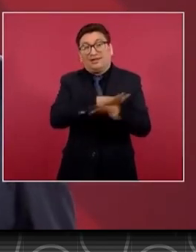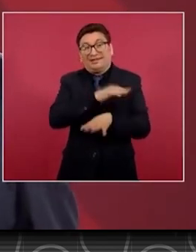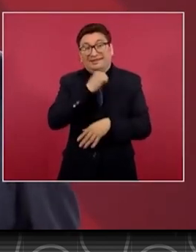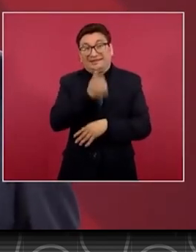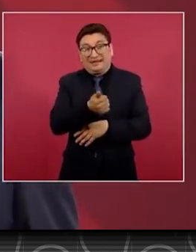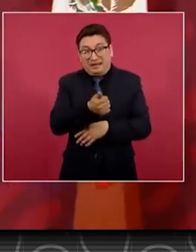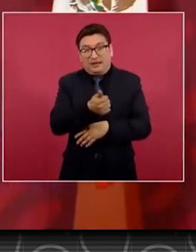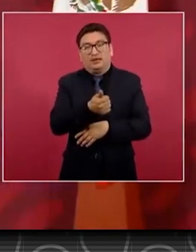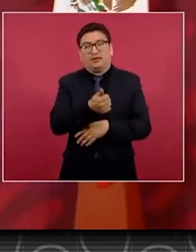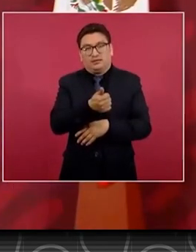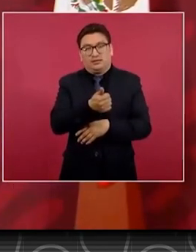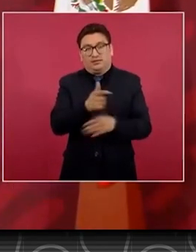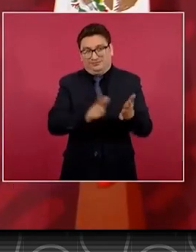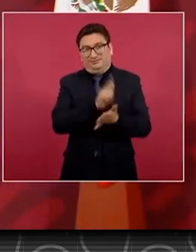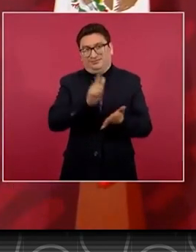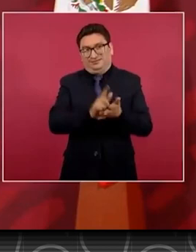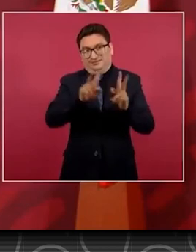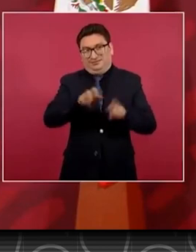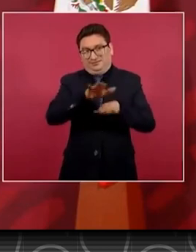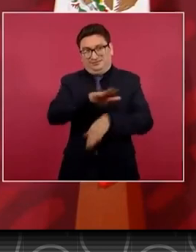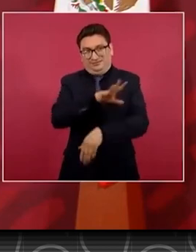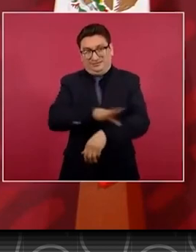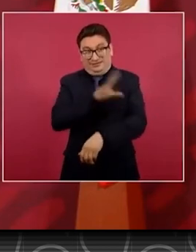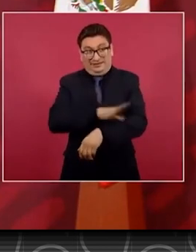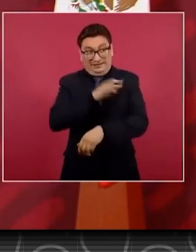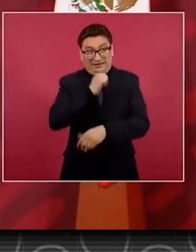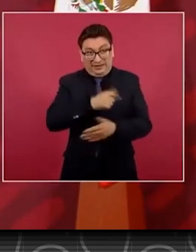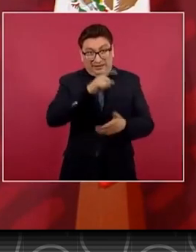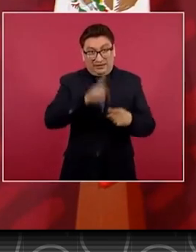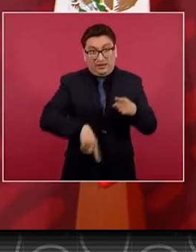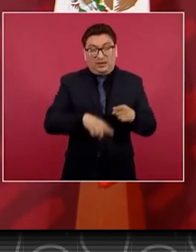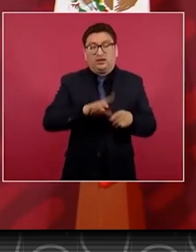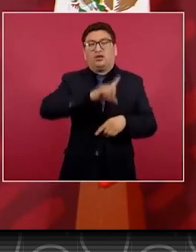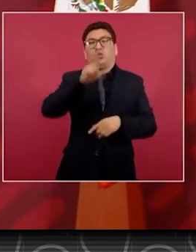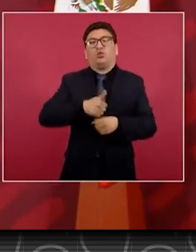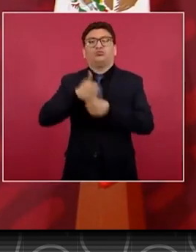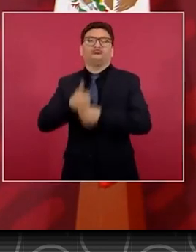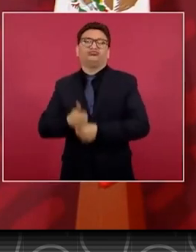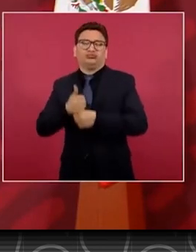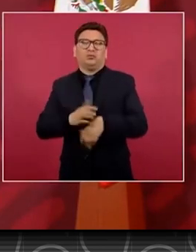la ley eléctrica. ¿Por qué se padece?